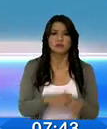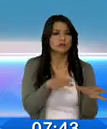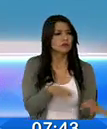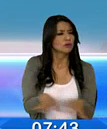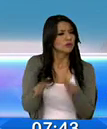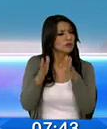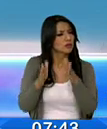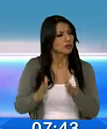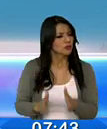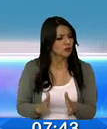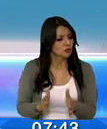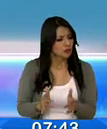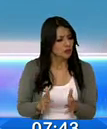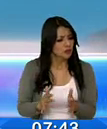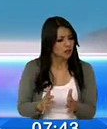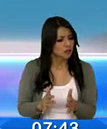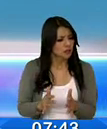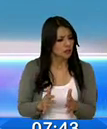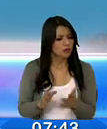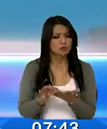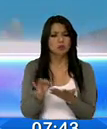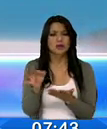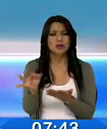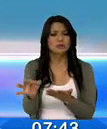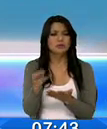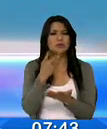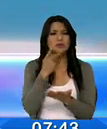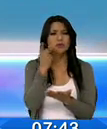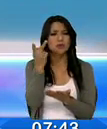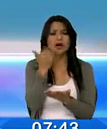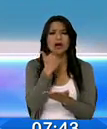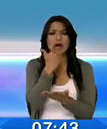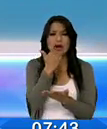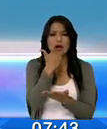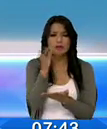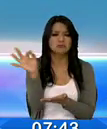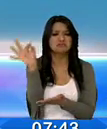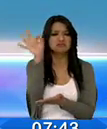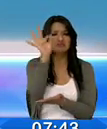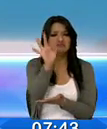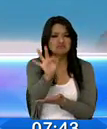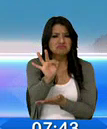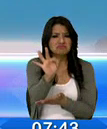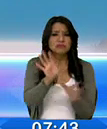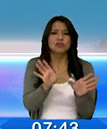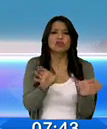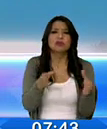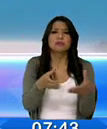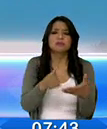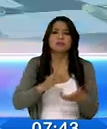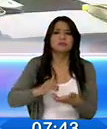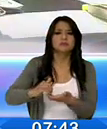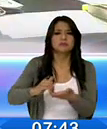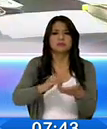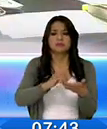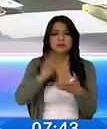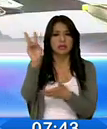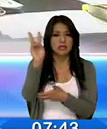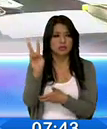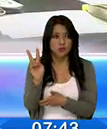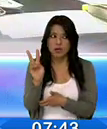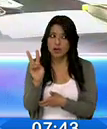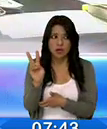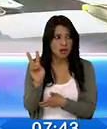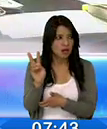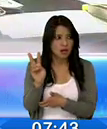coordinadora de pueblos, una cosa así que ellos le han denominado un comité de solidaridad con Venezuela,